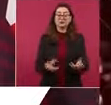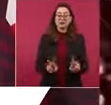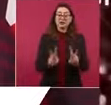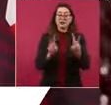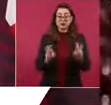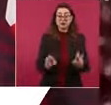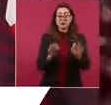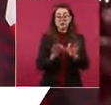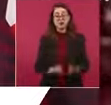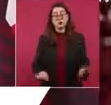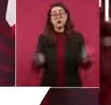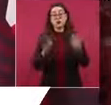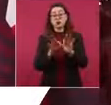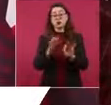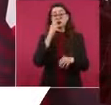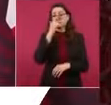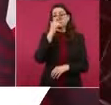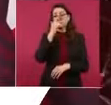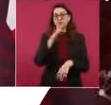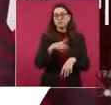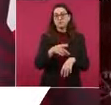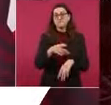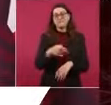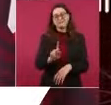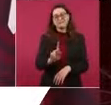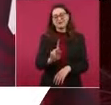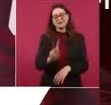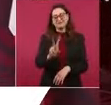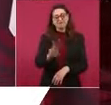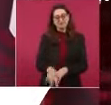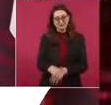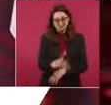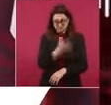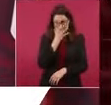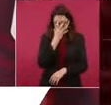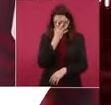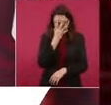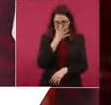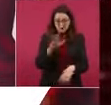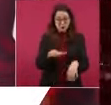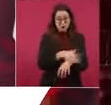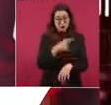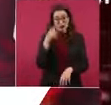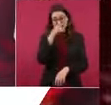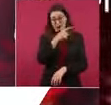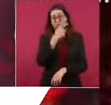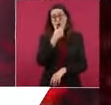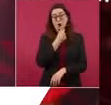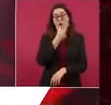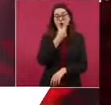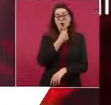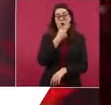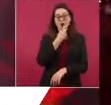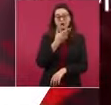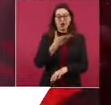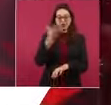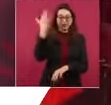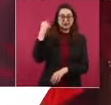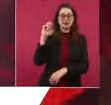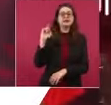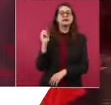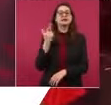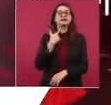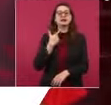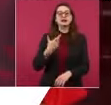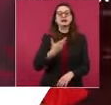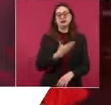dedicó prácticamente, que duró 3 horas, a el tema de García Luna. Sin embargo, a pregunta expresa